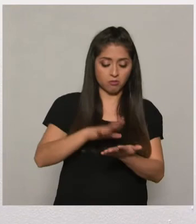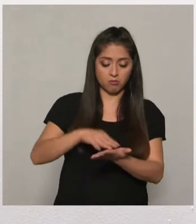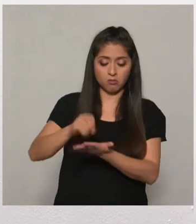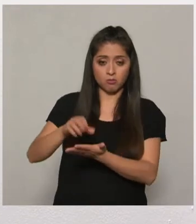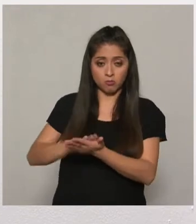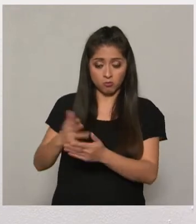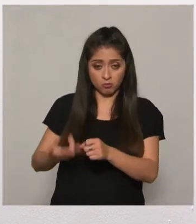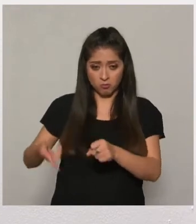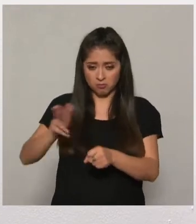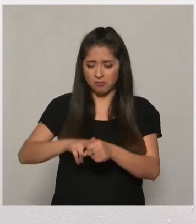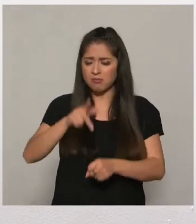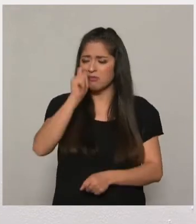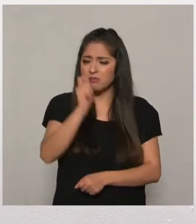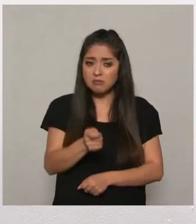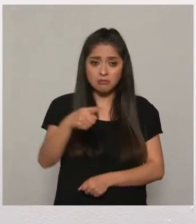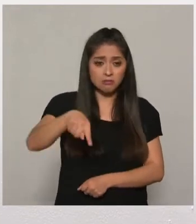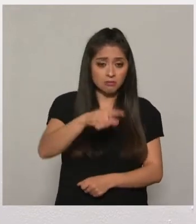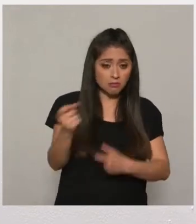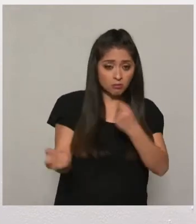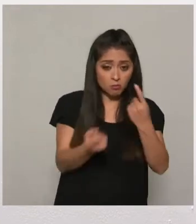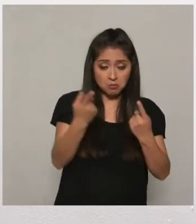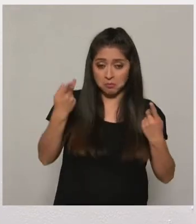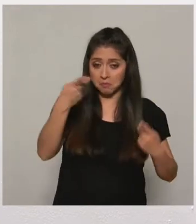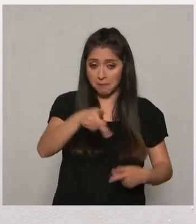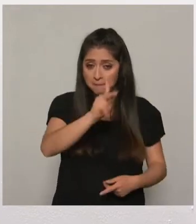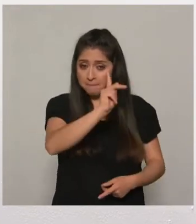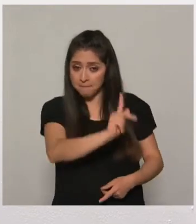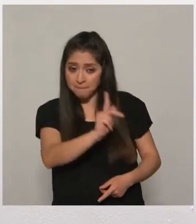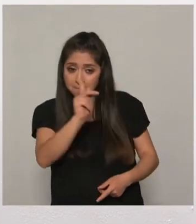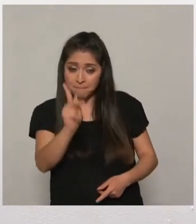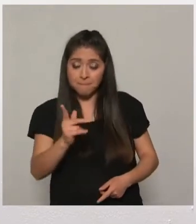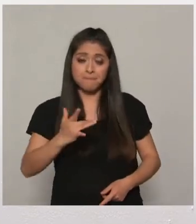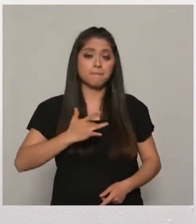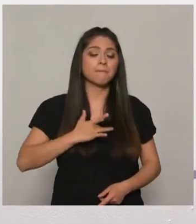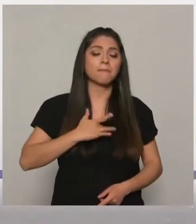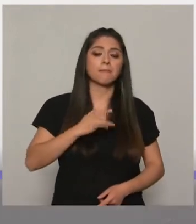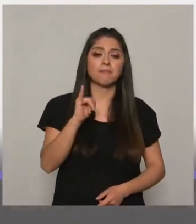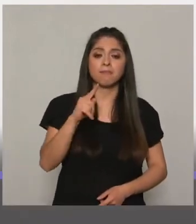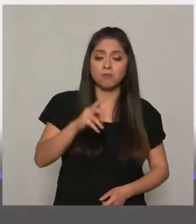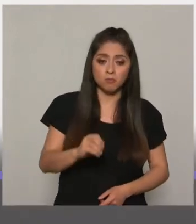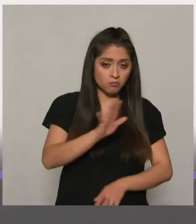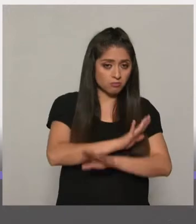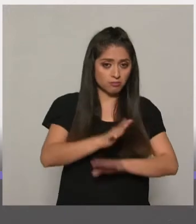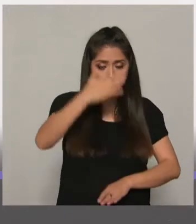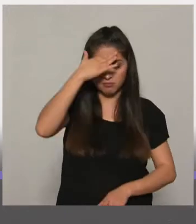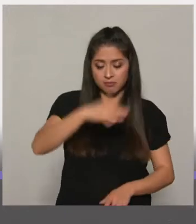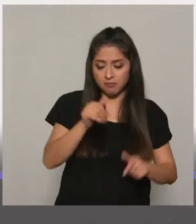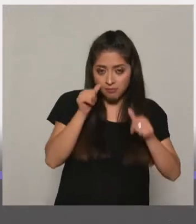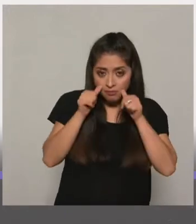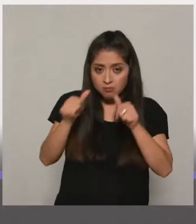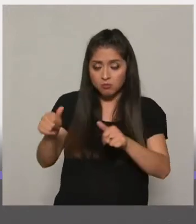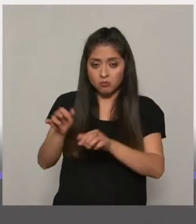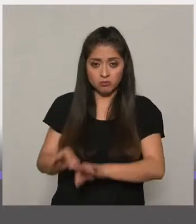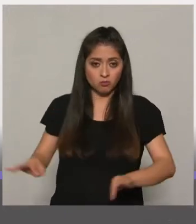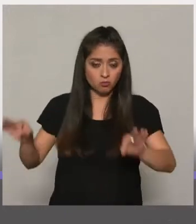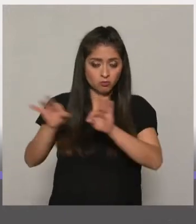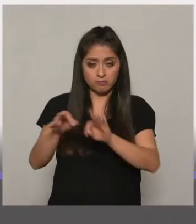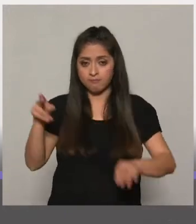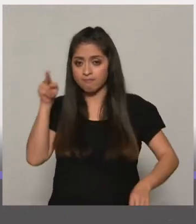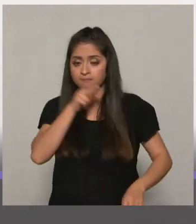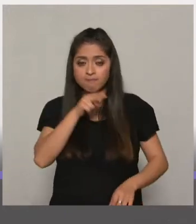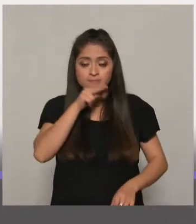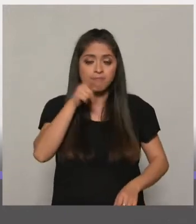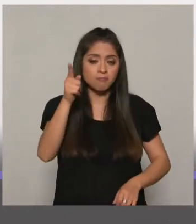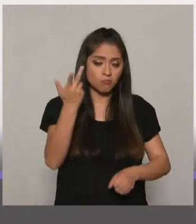de que si el paciente llega con síntomas muy parecidos a un infarto, o que sabe cuál es la atención prioritaria, es un paciente que va a recibir atención primero